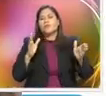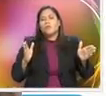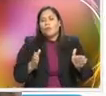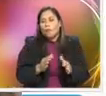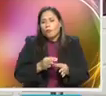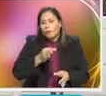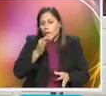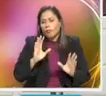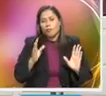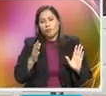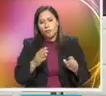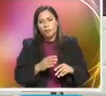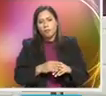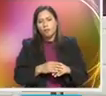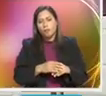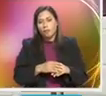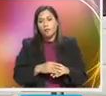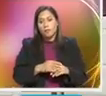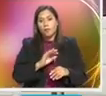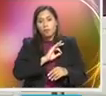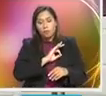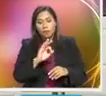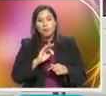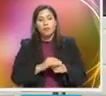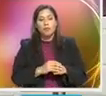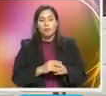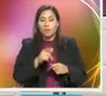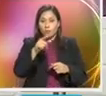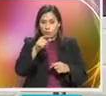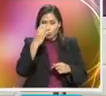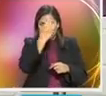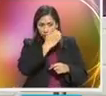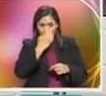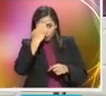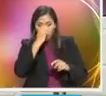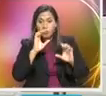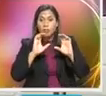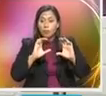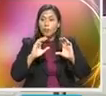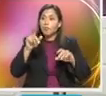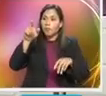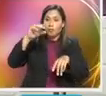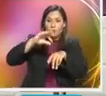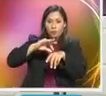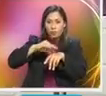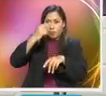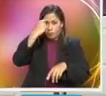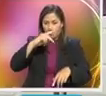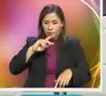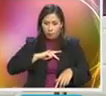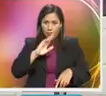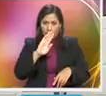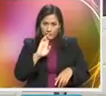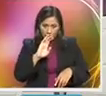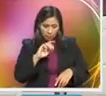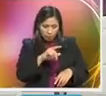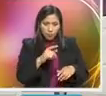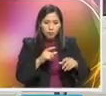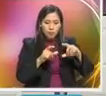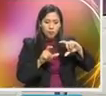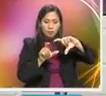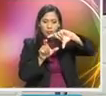con baja talla, ¿no? Que es la estatura. Entonces, revisen o cuiden que sus pediatras analicen en base a tablas